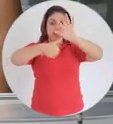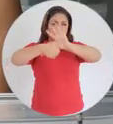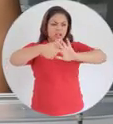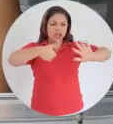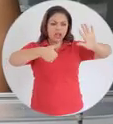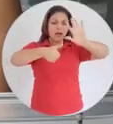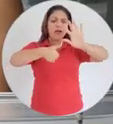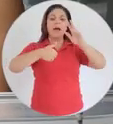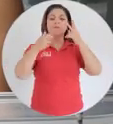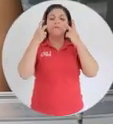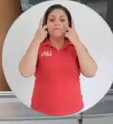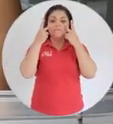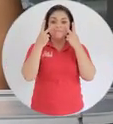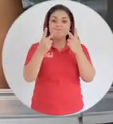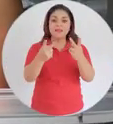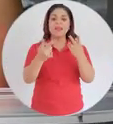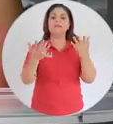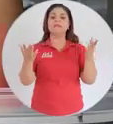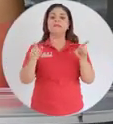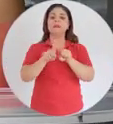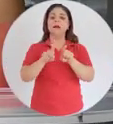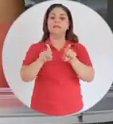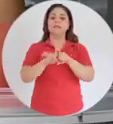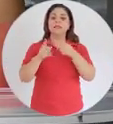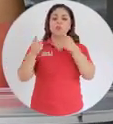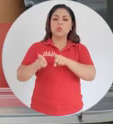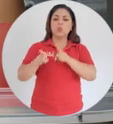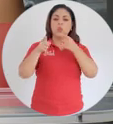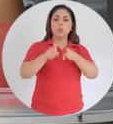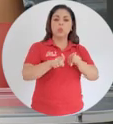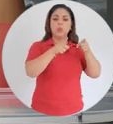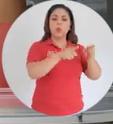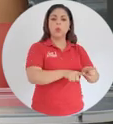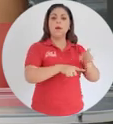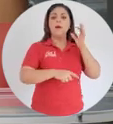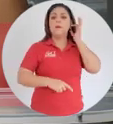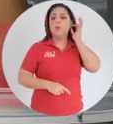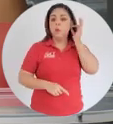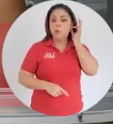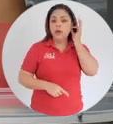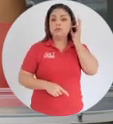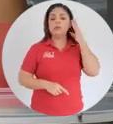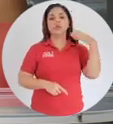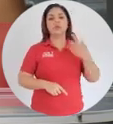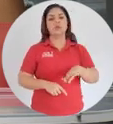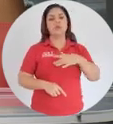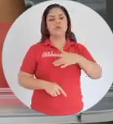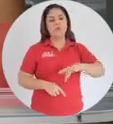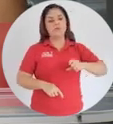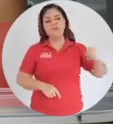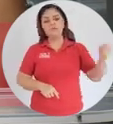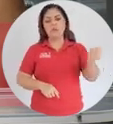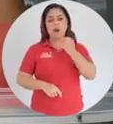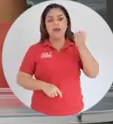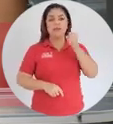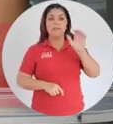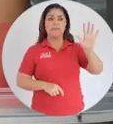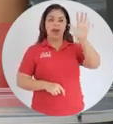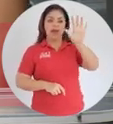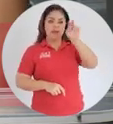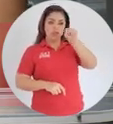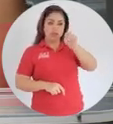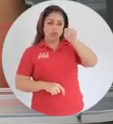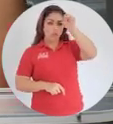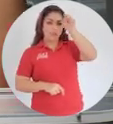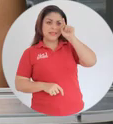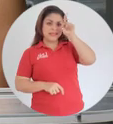pasado en los últimos años con las mujeres, ¿verdad? La forma tan cruda en que en la parte